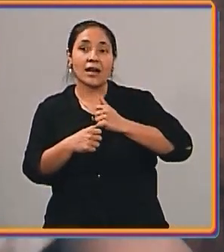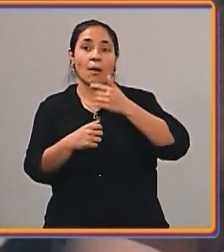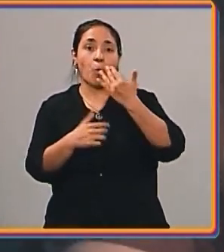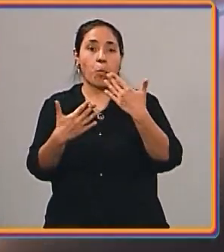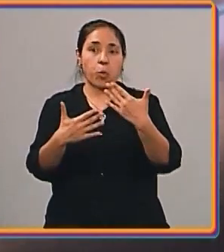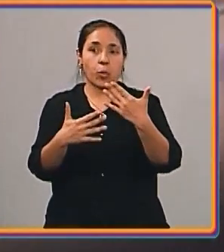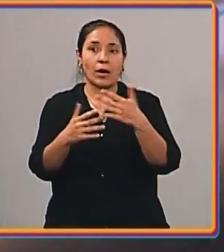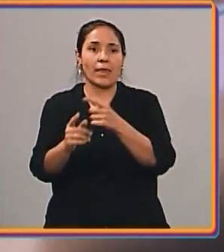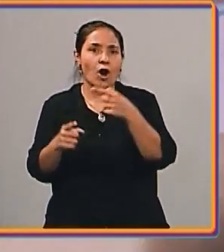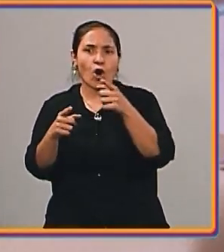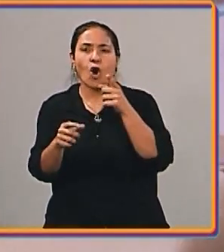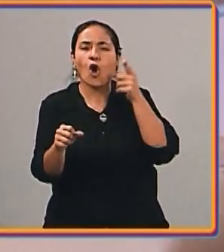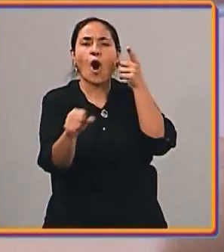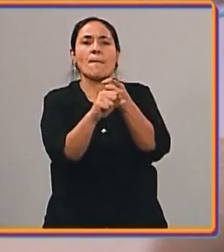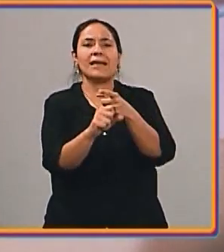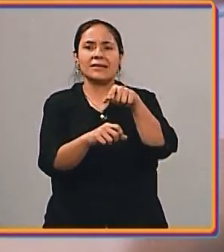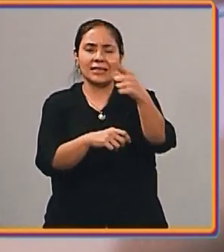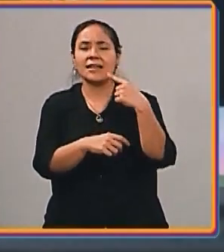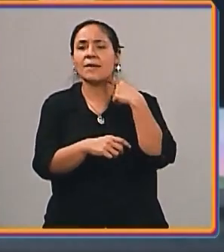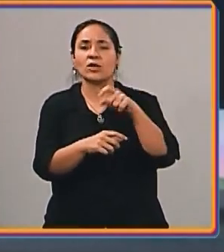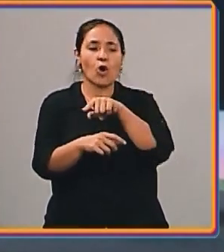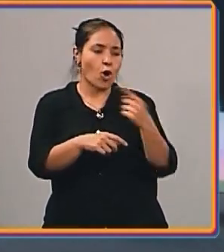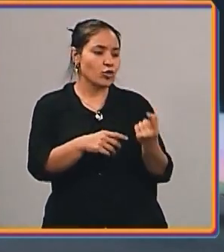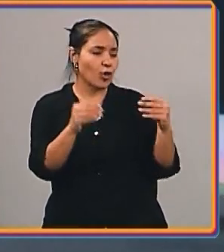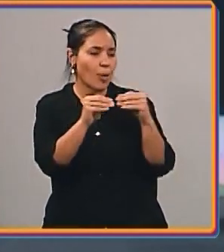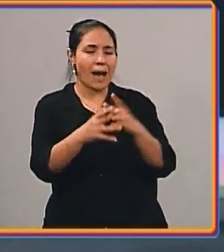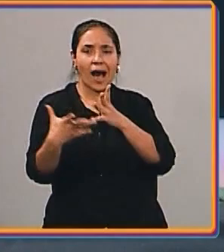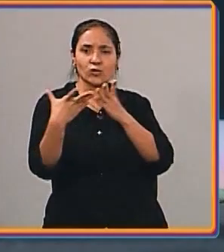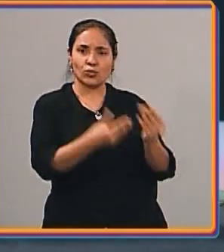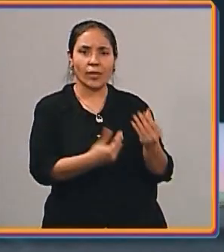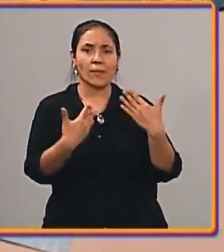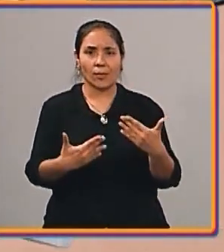combatir realistas o ayudar a otro compañero granadero en apuros.